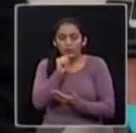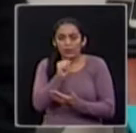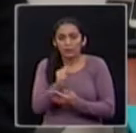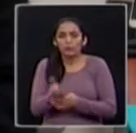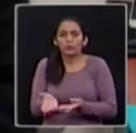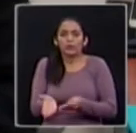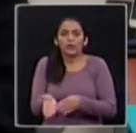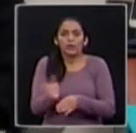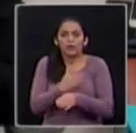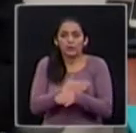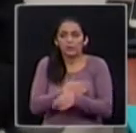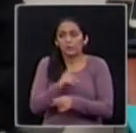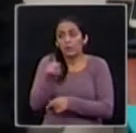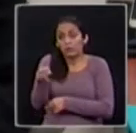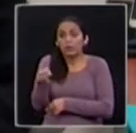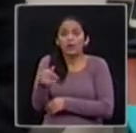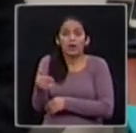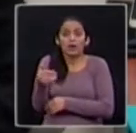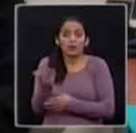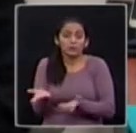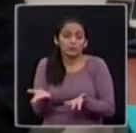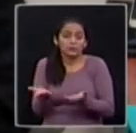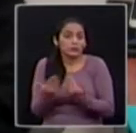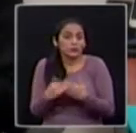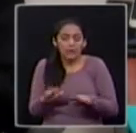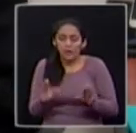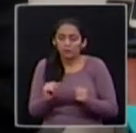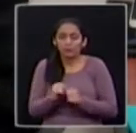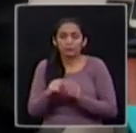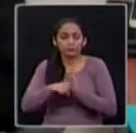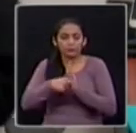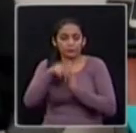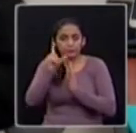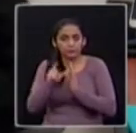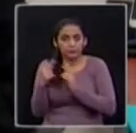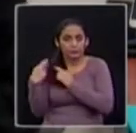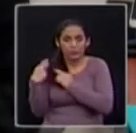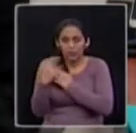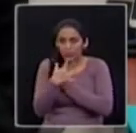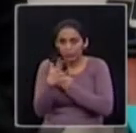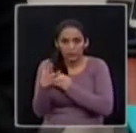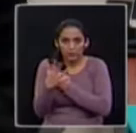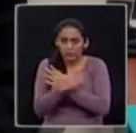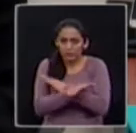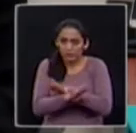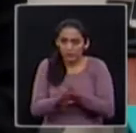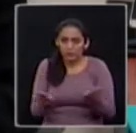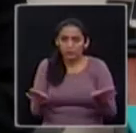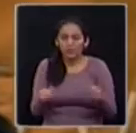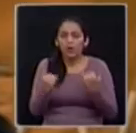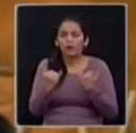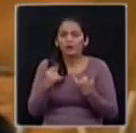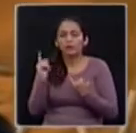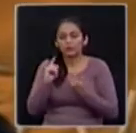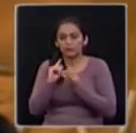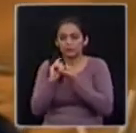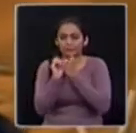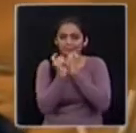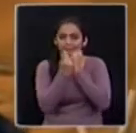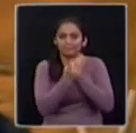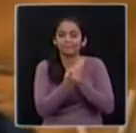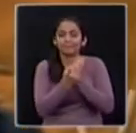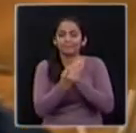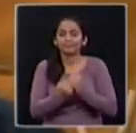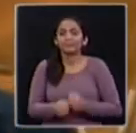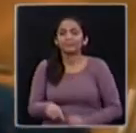inhabilidad del contralor. Expresamente la ley de la función legislativa no lo señala y creo que aquí hay que hacer un cambio normativo. Y justamente que